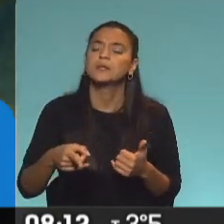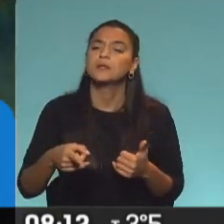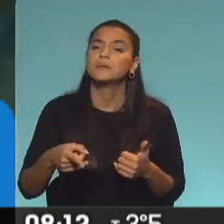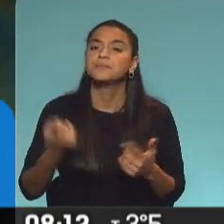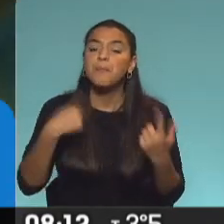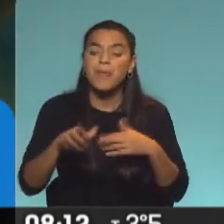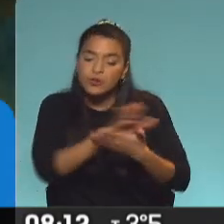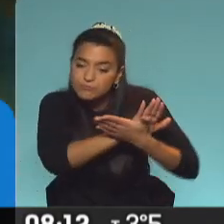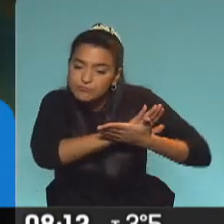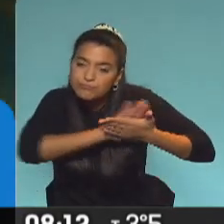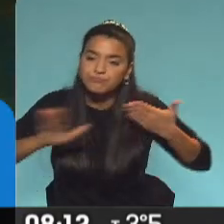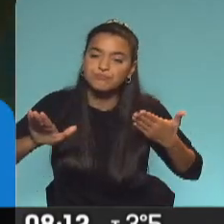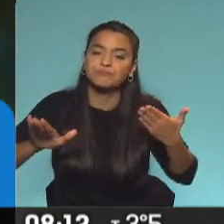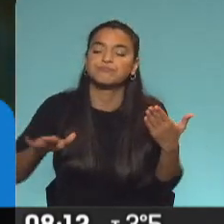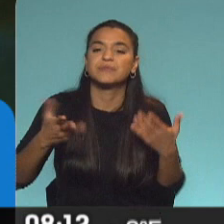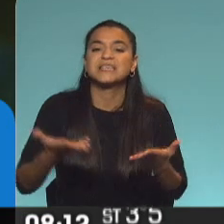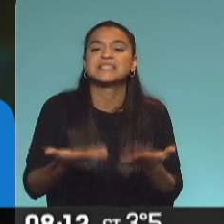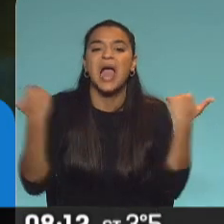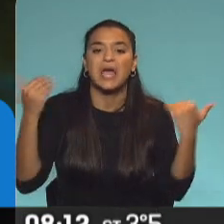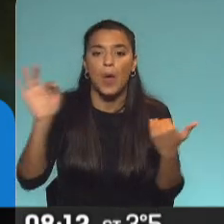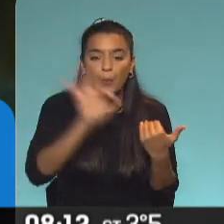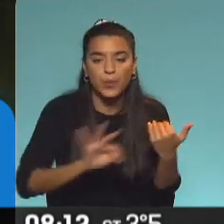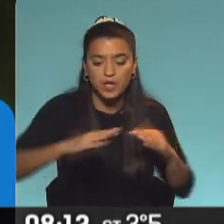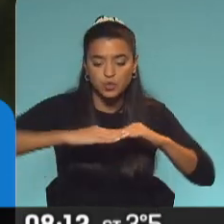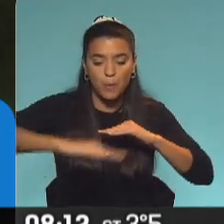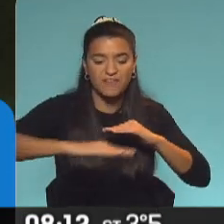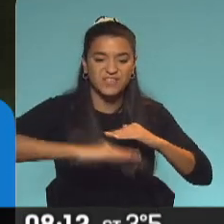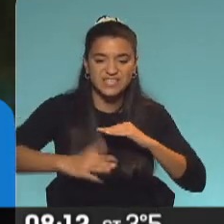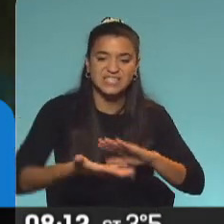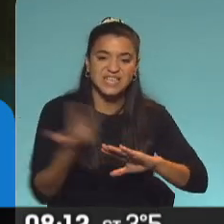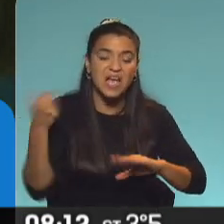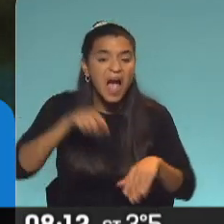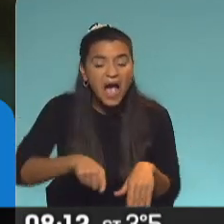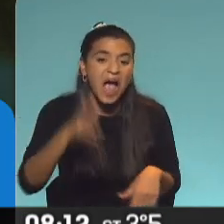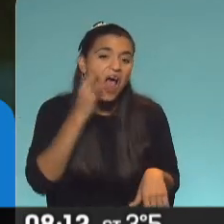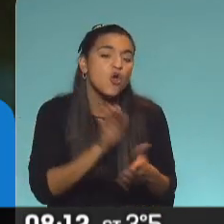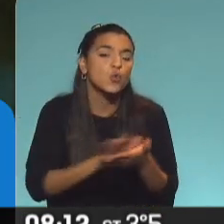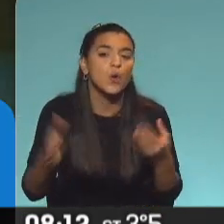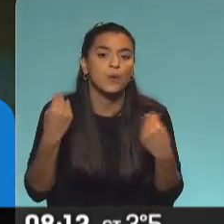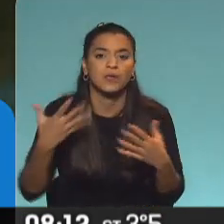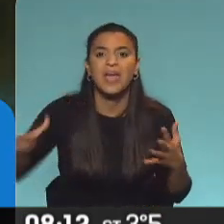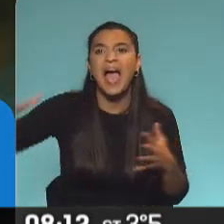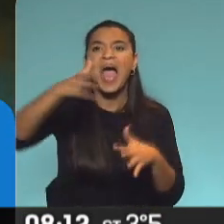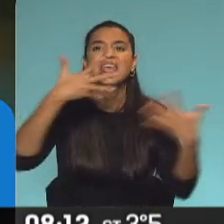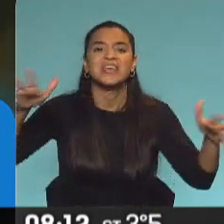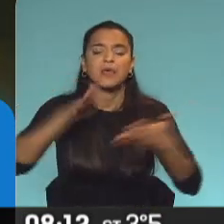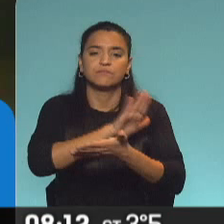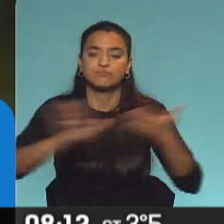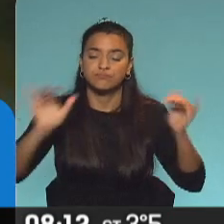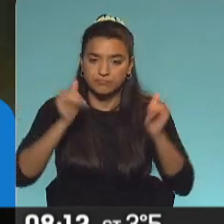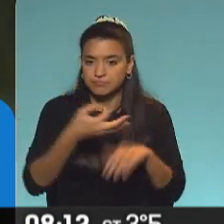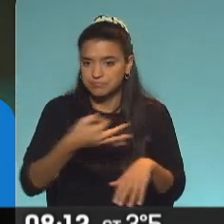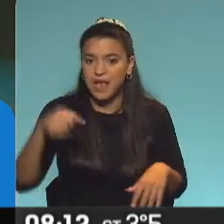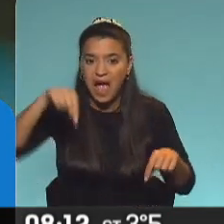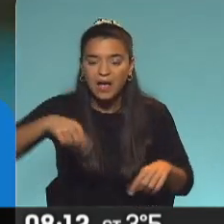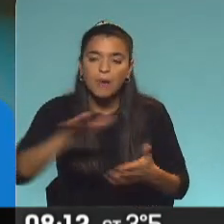que sanitizan, eliminan el virus de superficies. Acá la Exacto. particularidad es que sanitizan el aire. Exacto, o sea, acá lo que